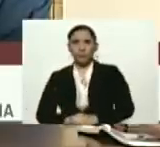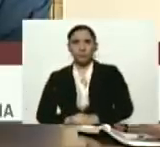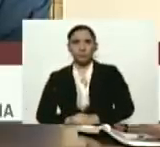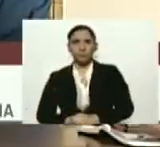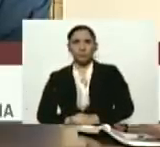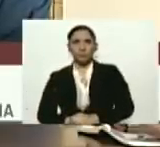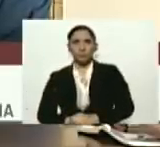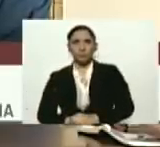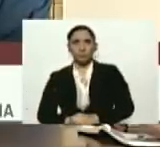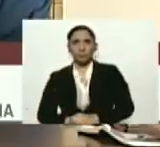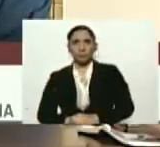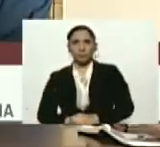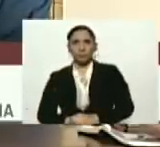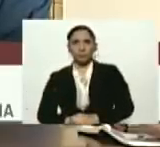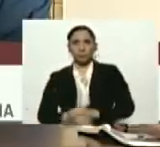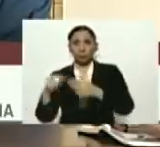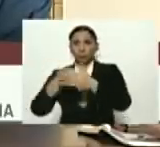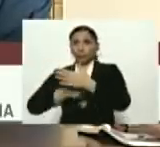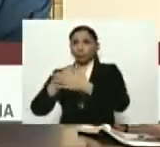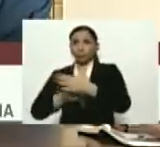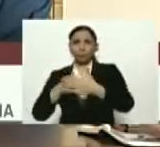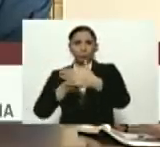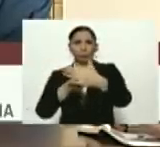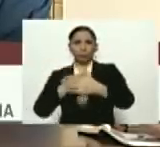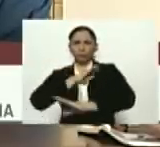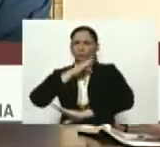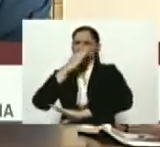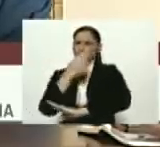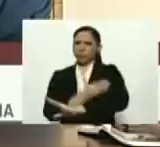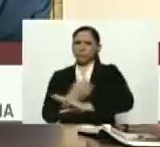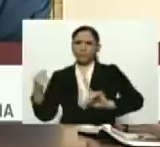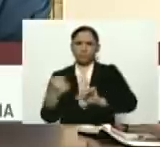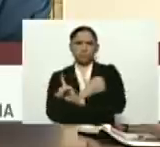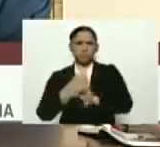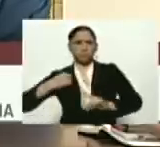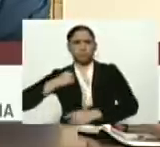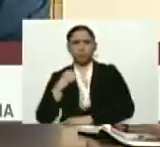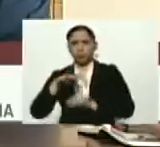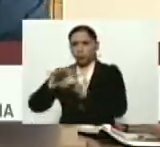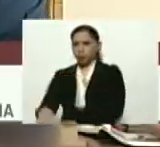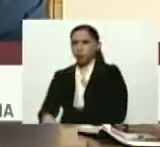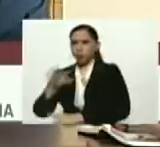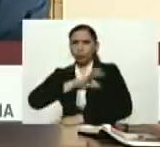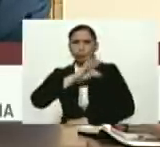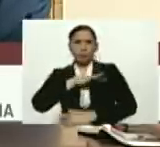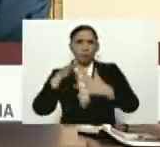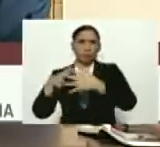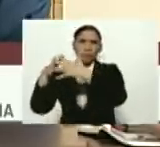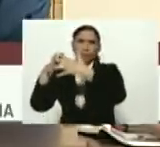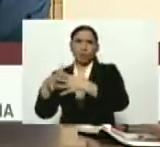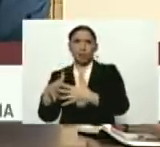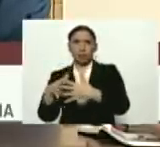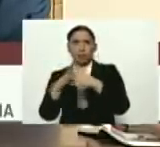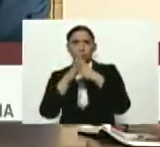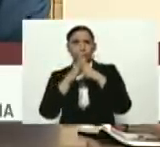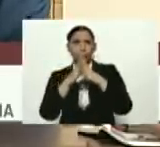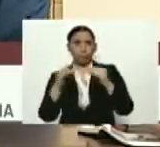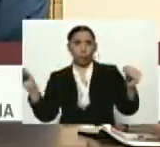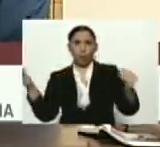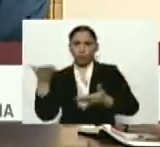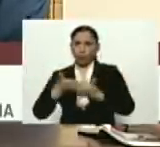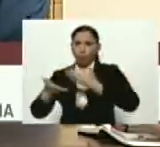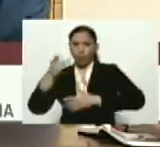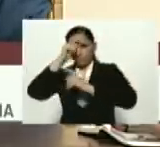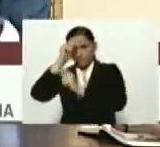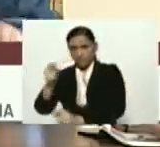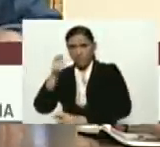y la lucha contra la brutalidad policial y la opresión de la sociedad norteamericana. Toda la solidaridad con el